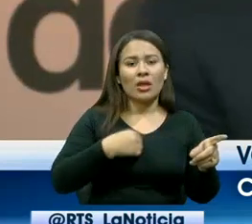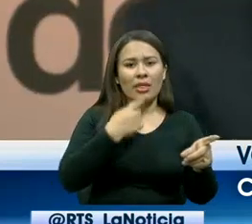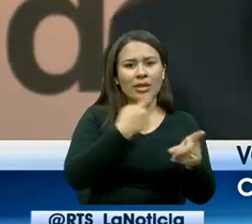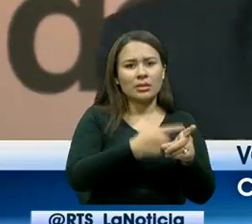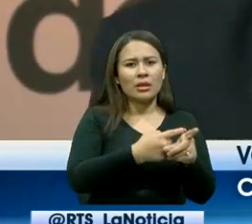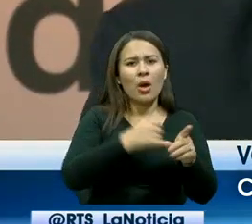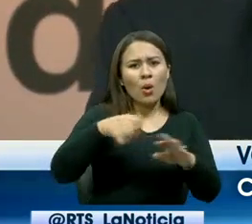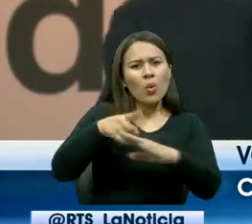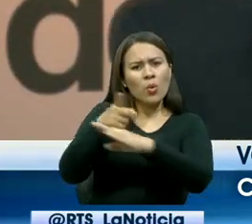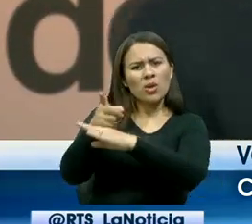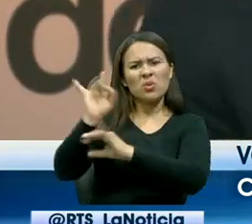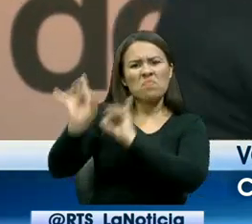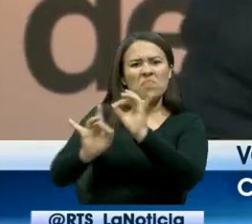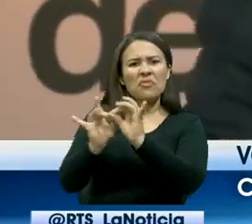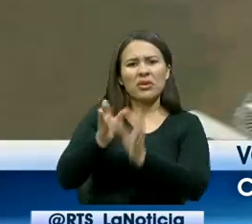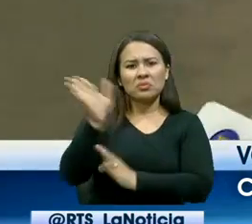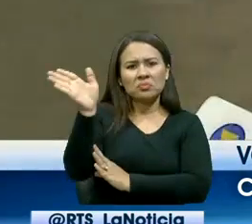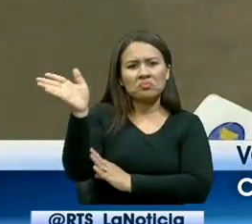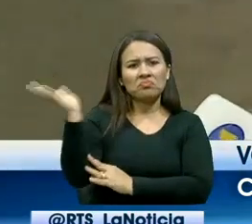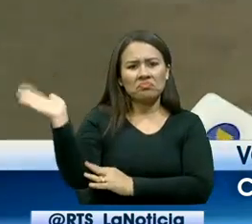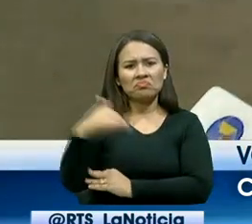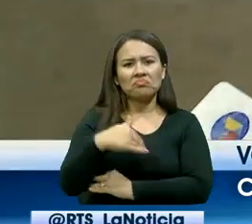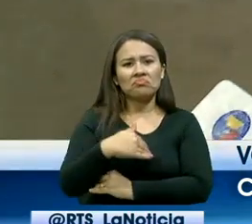político es perfectamente viable.